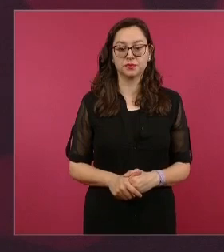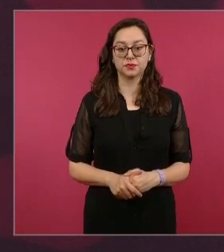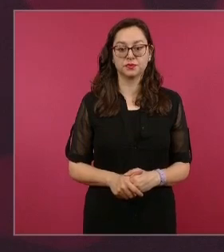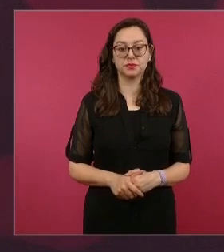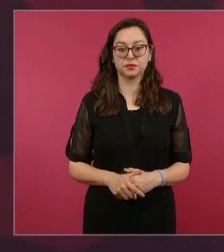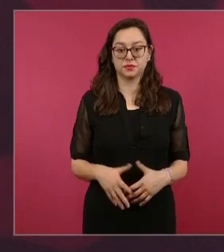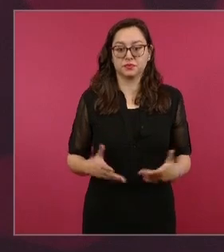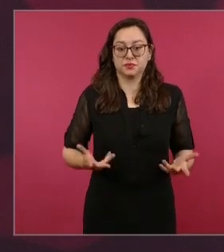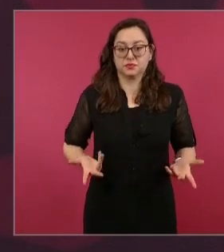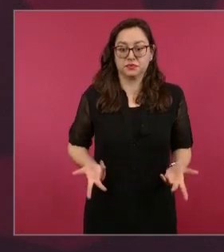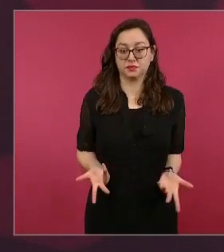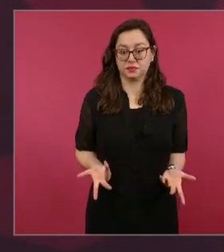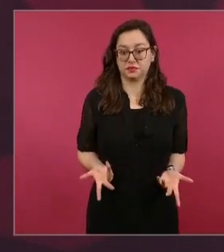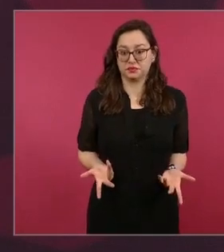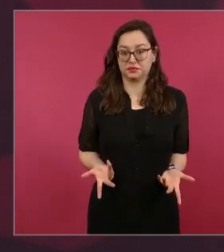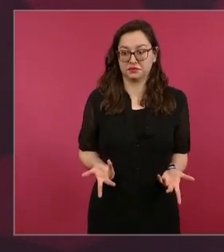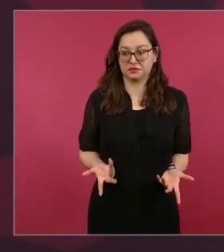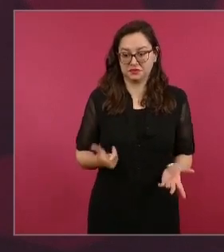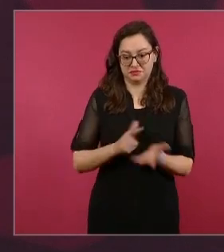porque entonces sería